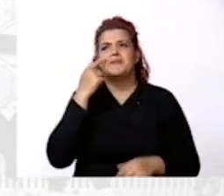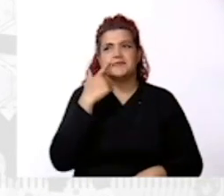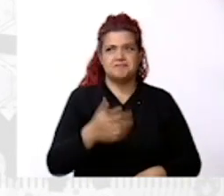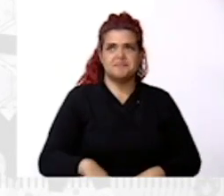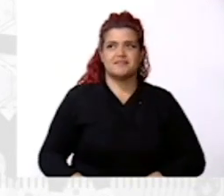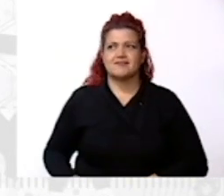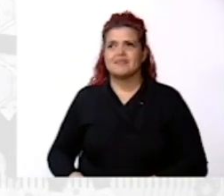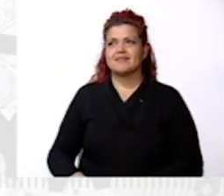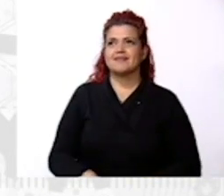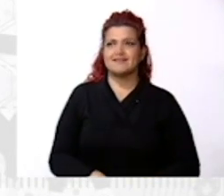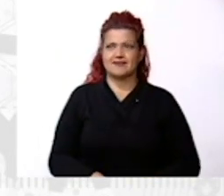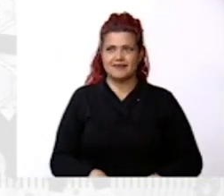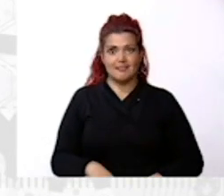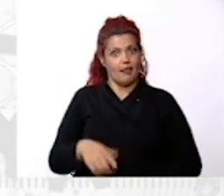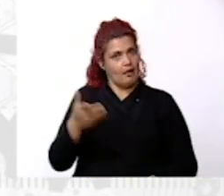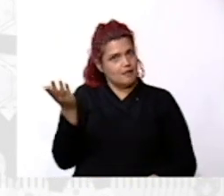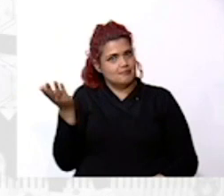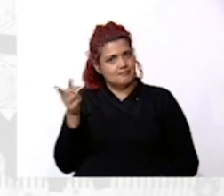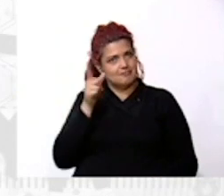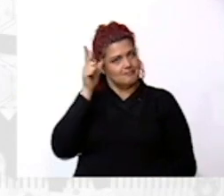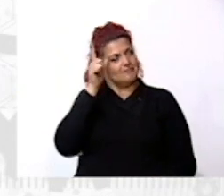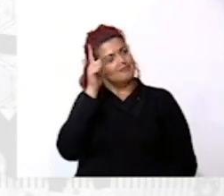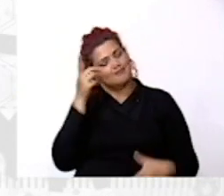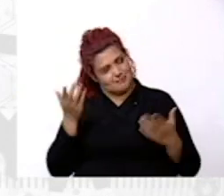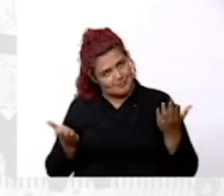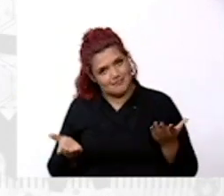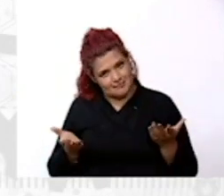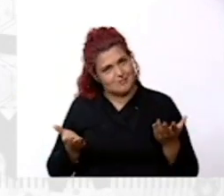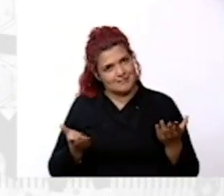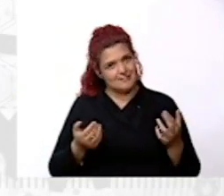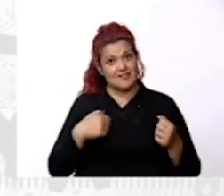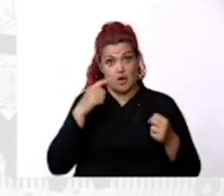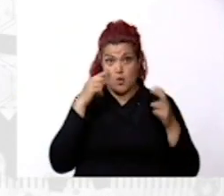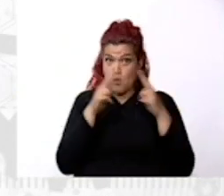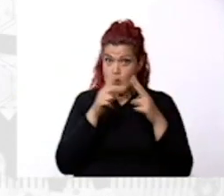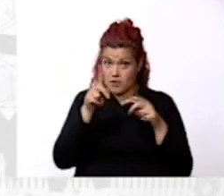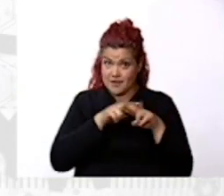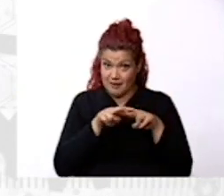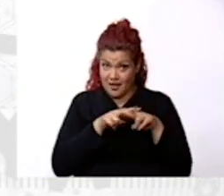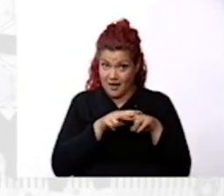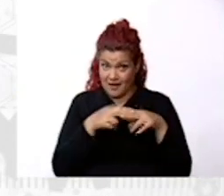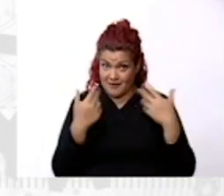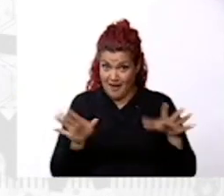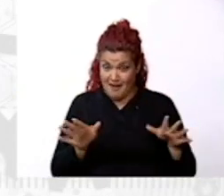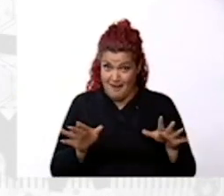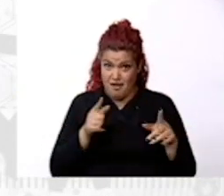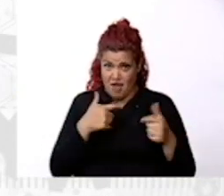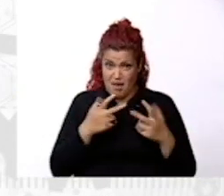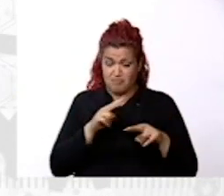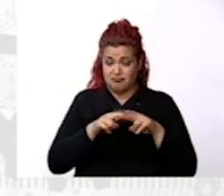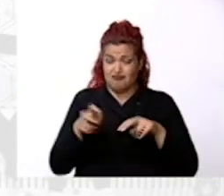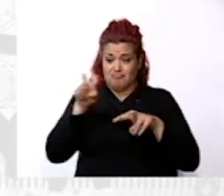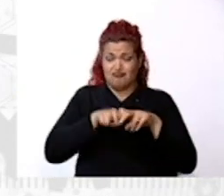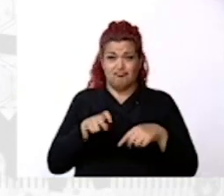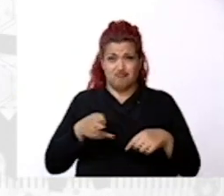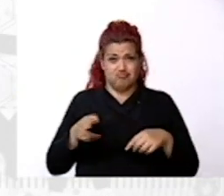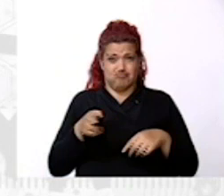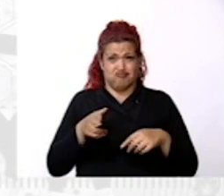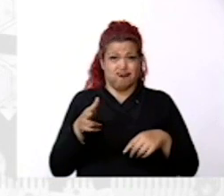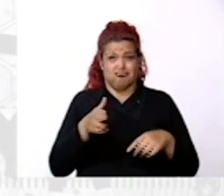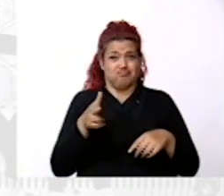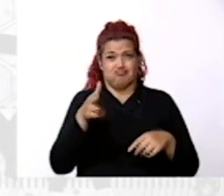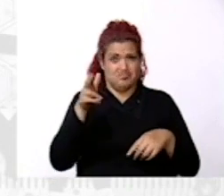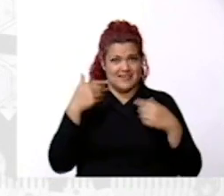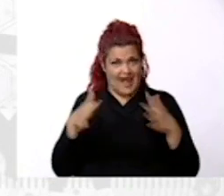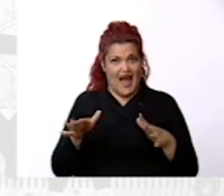Veamos. Pues por supuesto, ¿quién conoce un tren? ¿Alguien ha viajado en tren? Ese es